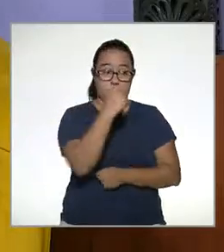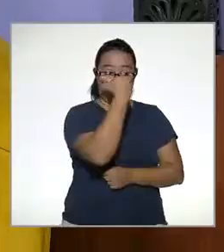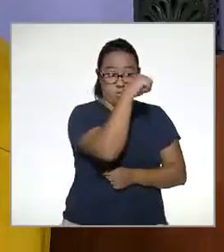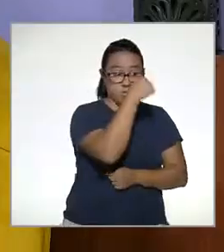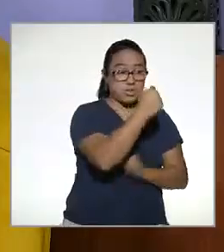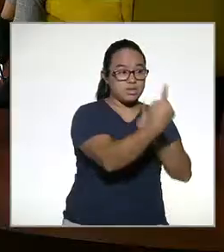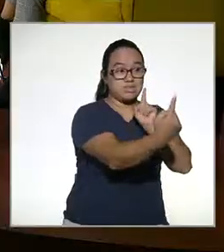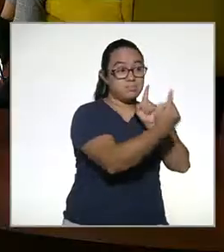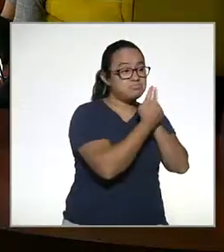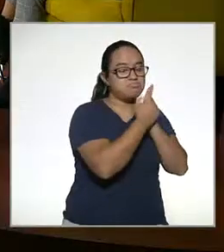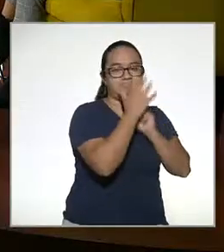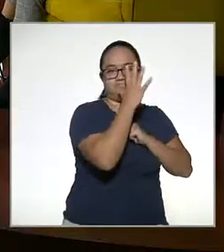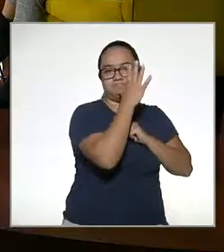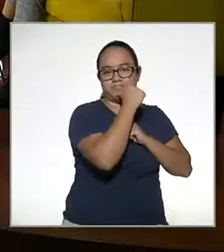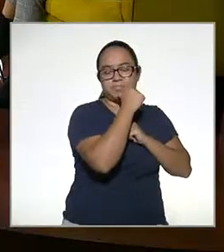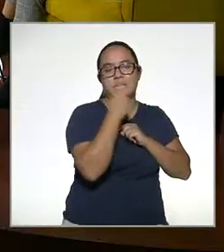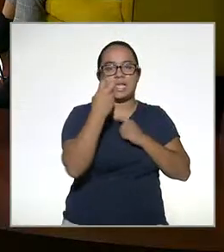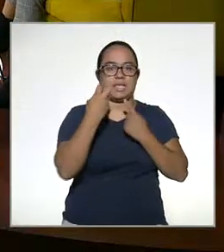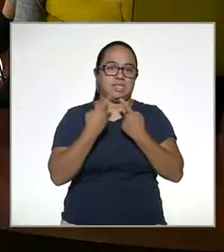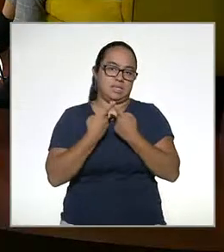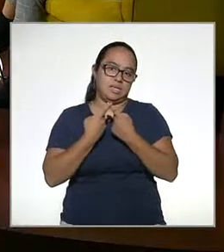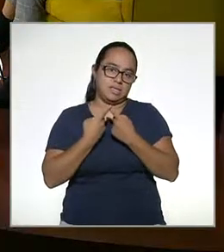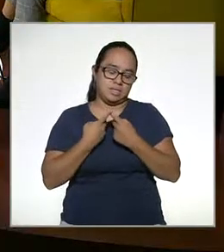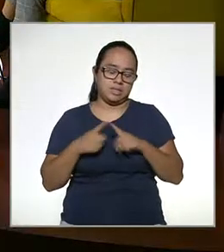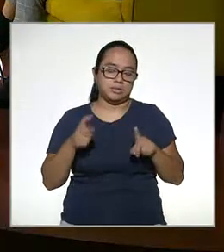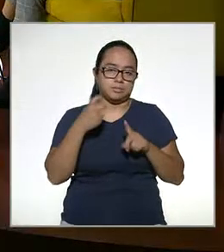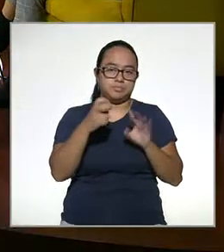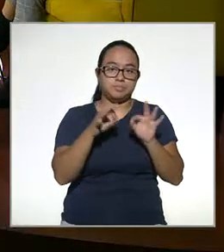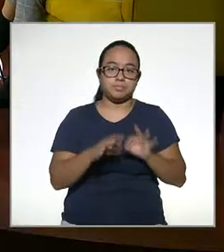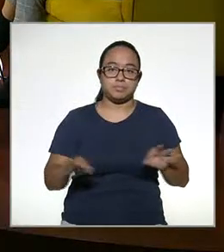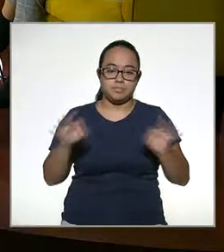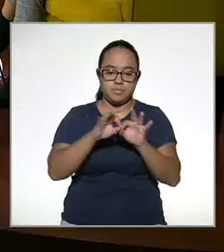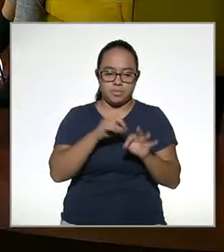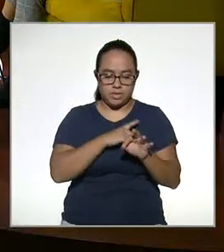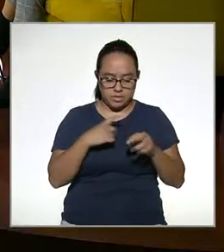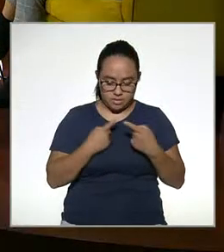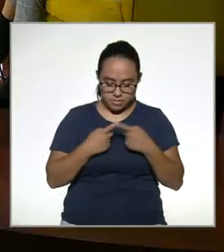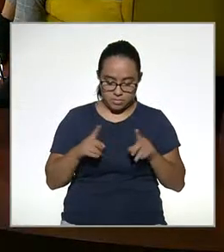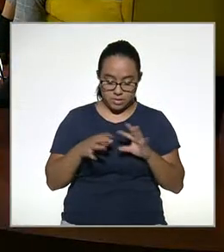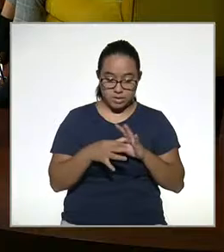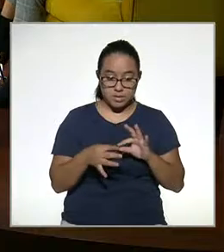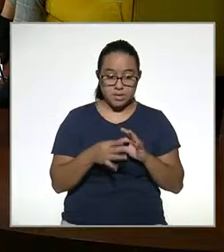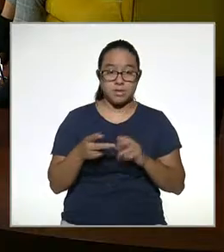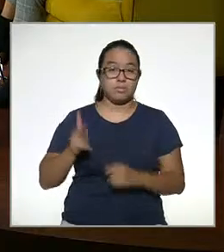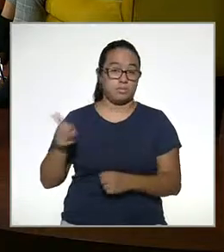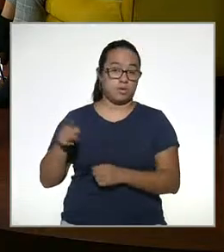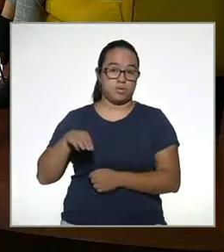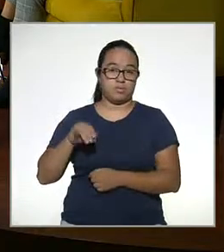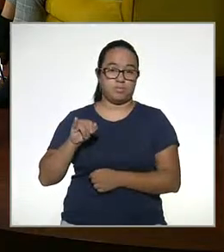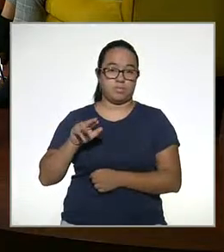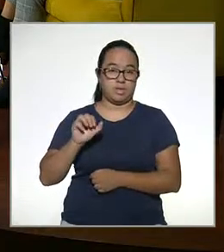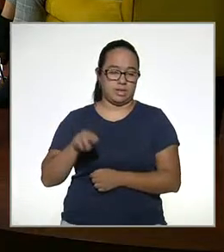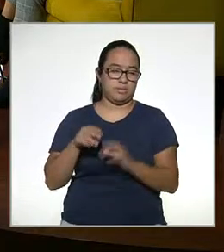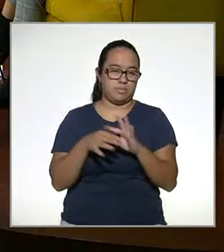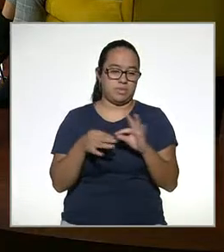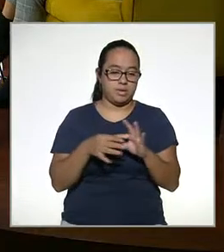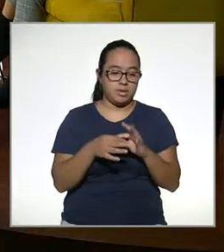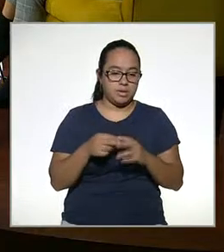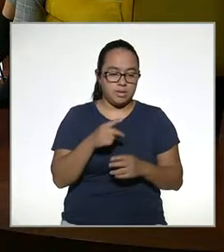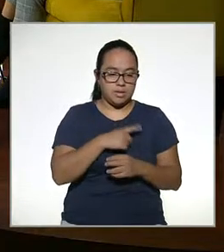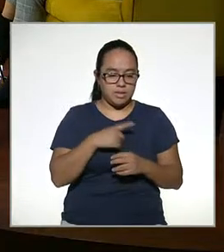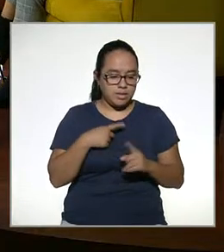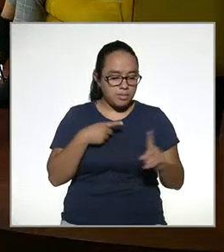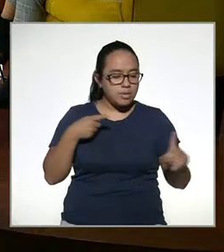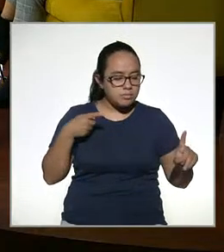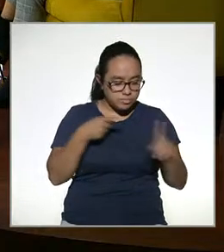muchas veces, no. Y ese es justamente un criterio también importante diferencial. Pero en esto que decía Justo Miriam, es la fijeza, sería